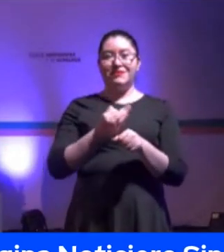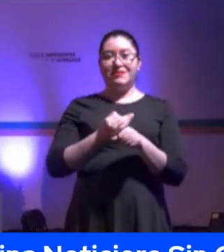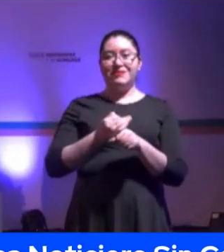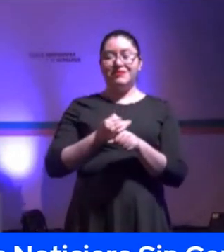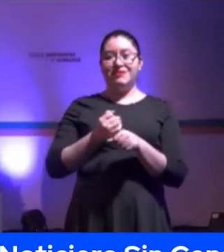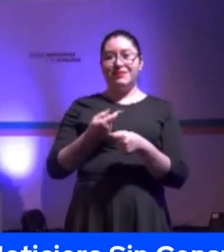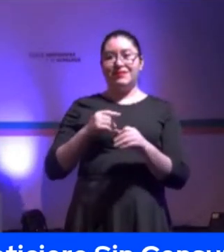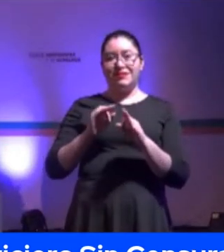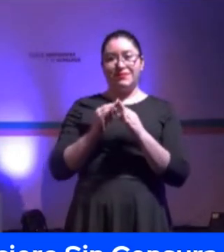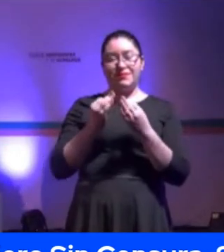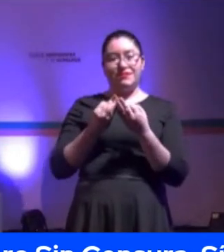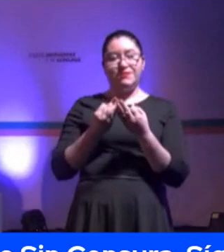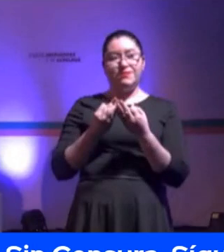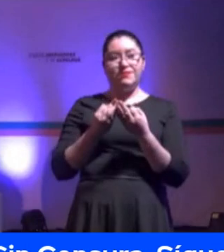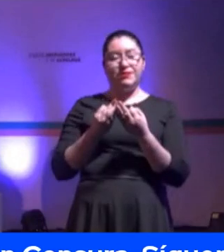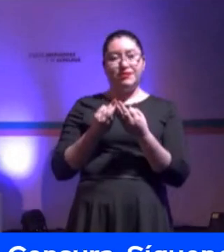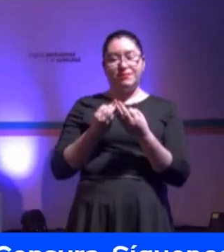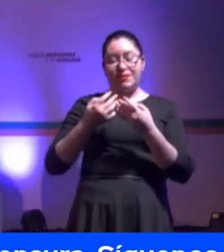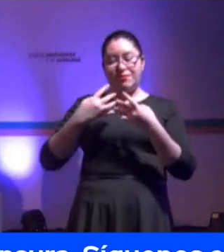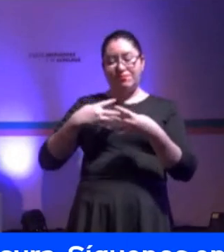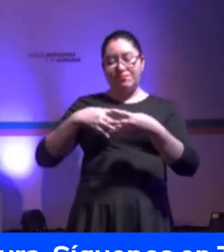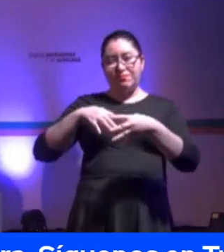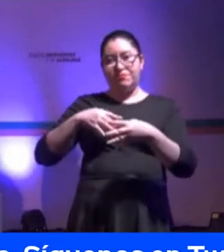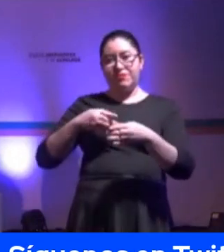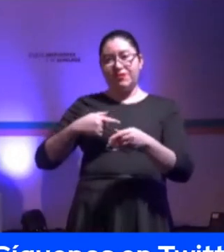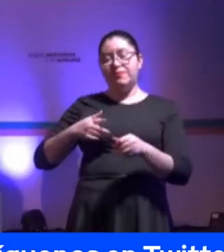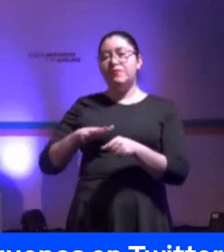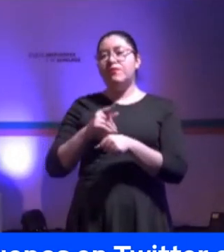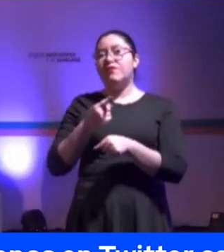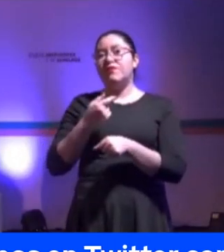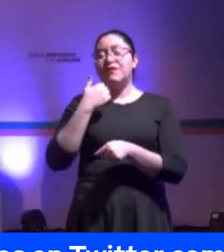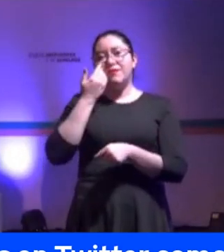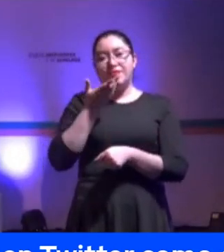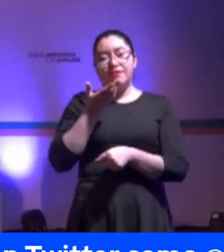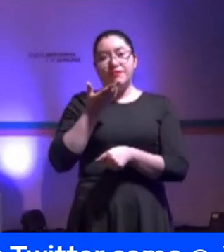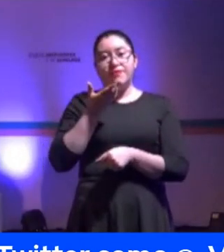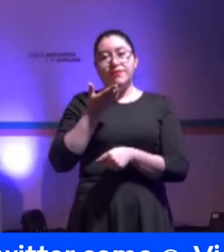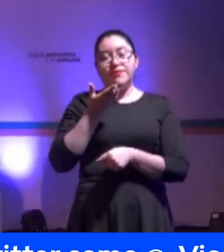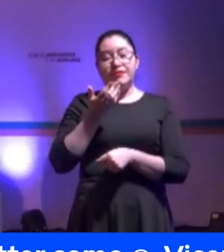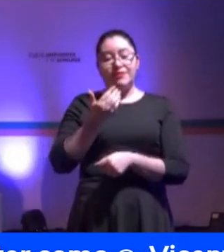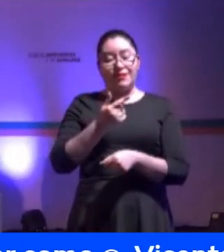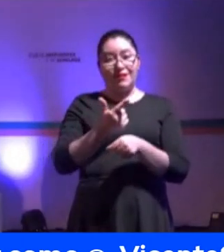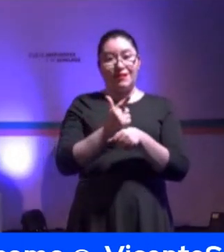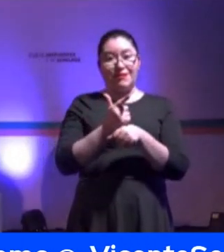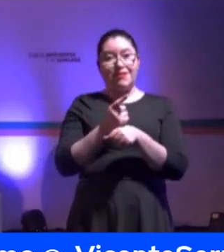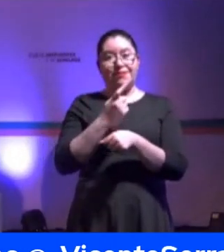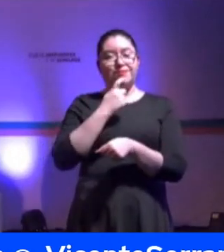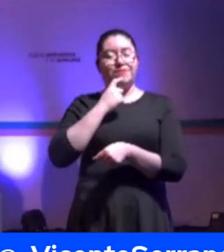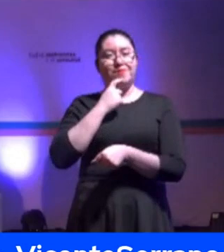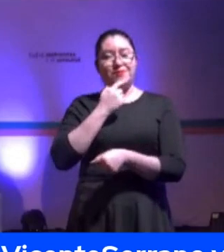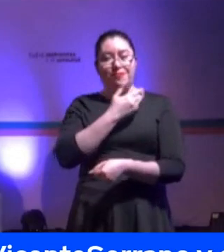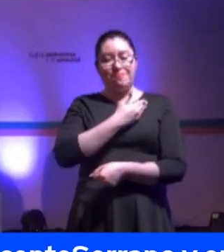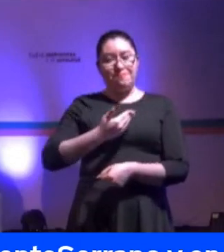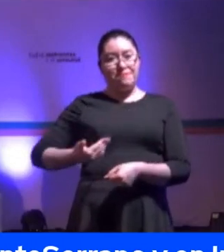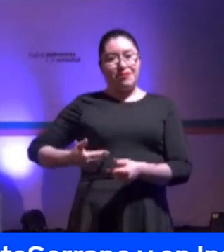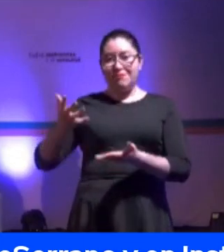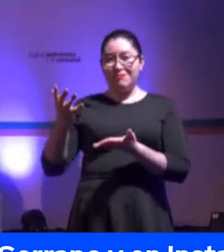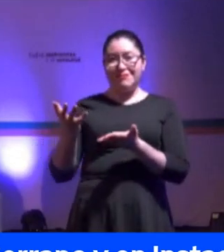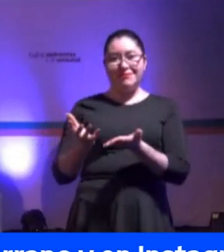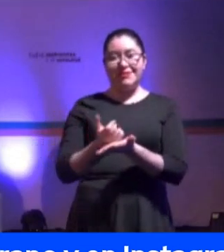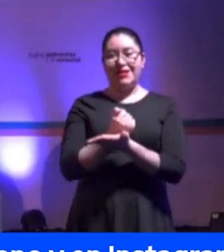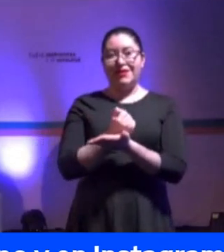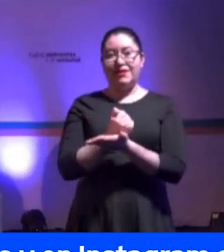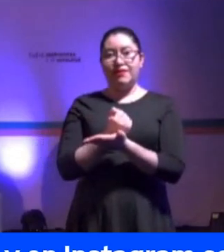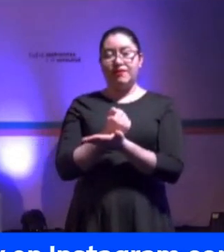movimiento ciudadano que se dio por seguir y querer que llegara el licenciado Andrés Manuel López Obrador a la presidencia,